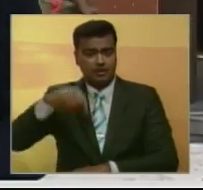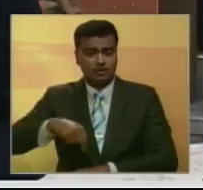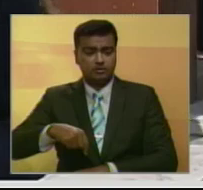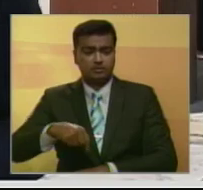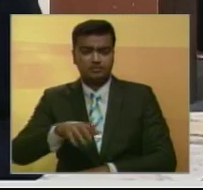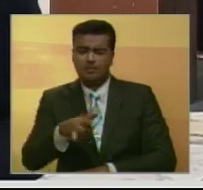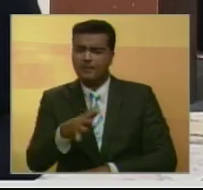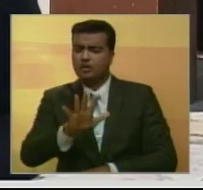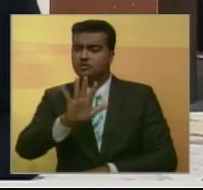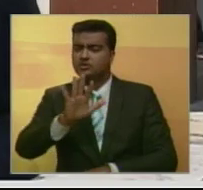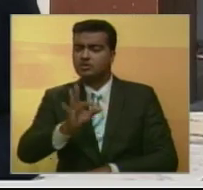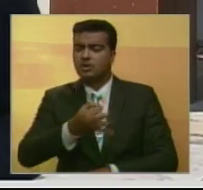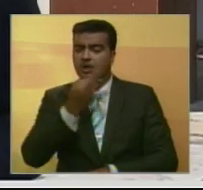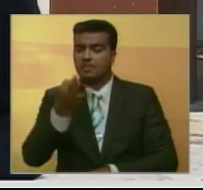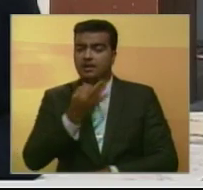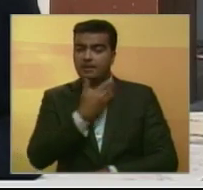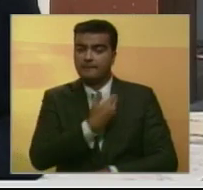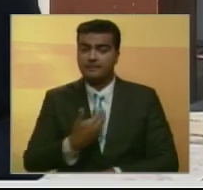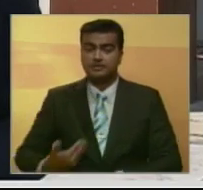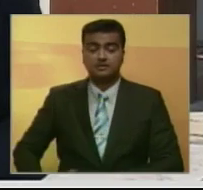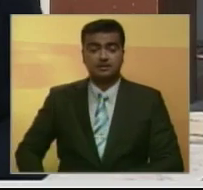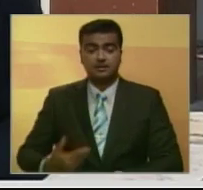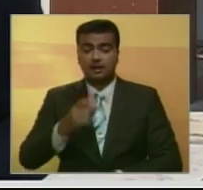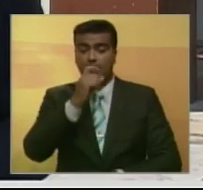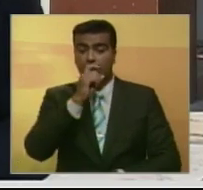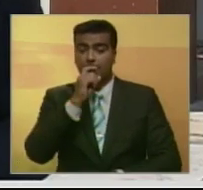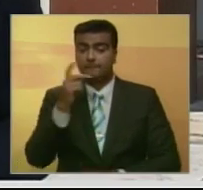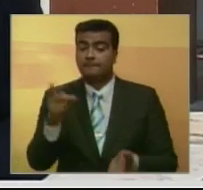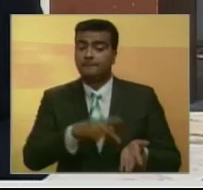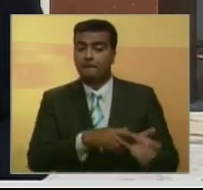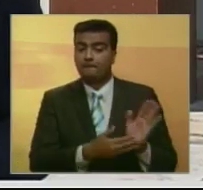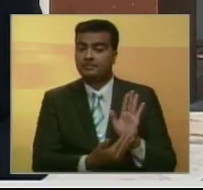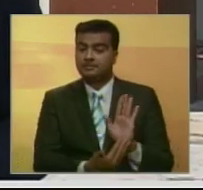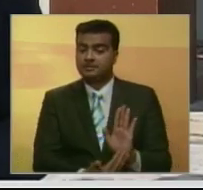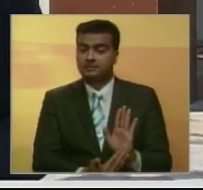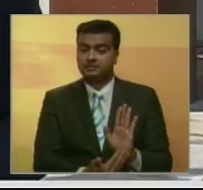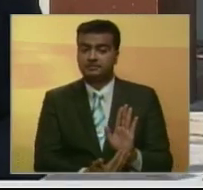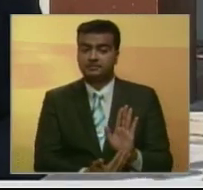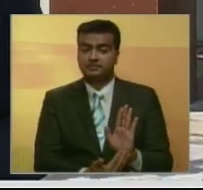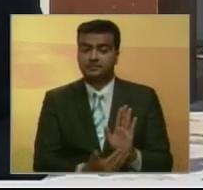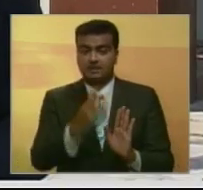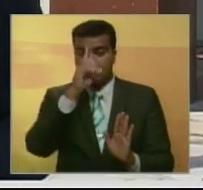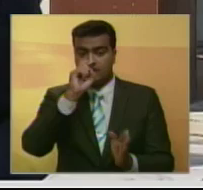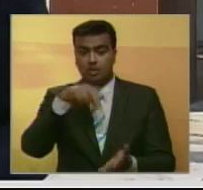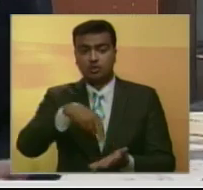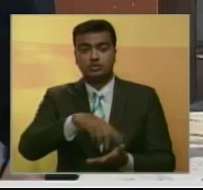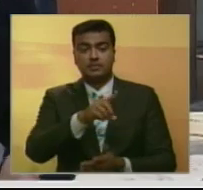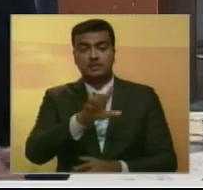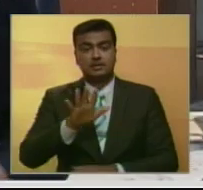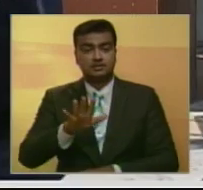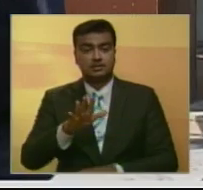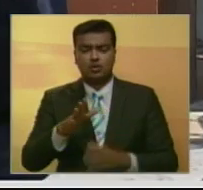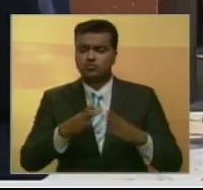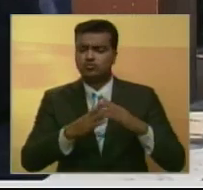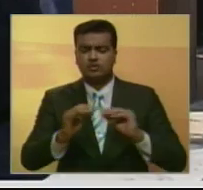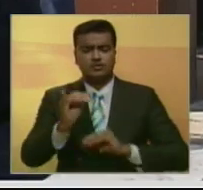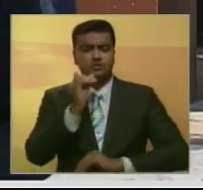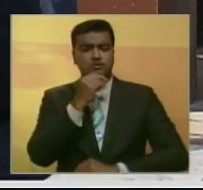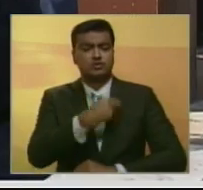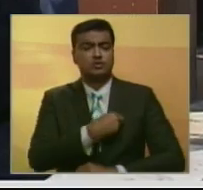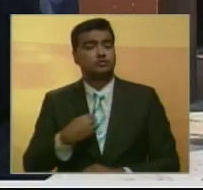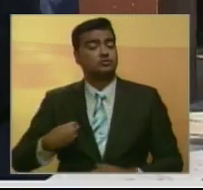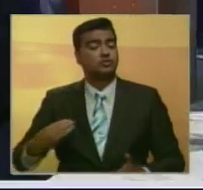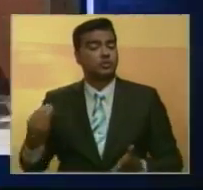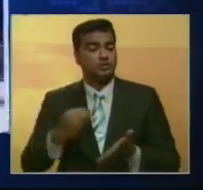partir de las 5 de la tarde, el presidente de la República presente su memoria y cuenta del año 2015. Con esta información nosotros devolvemos